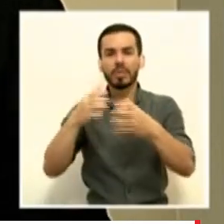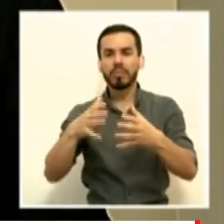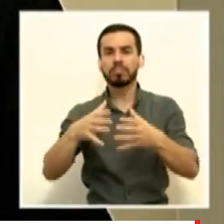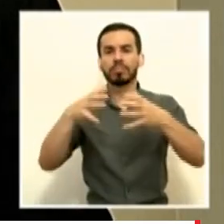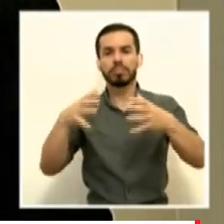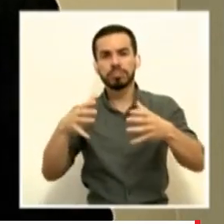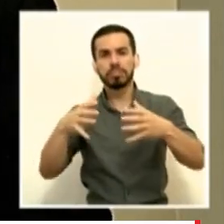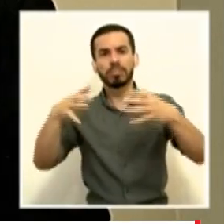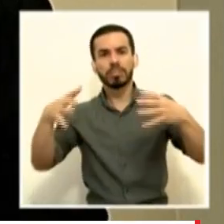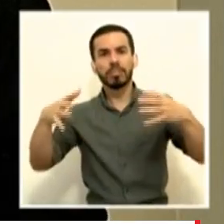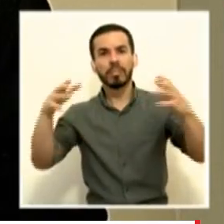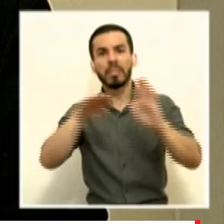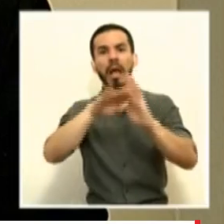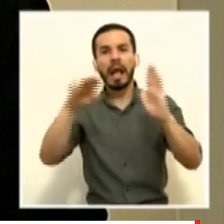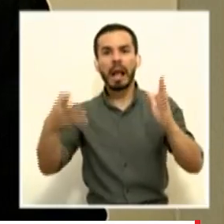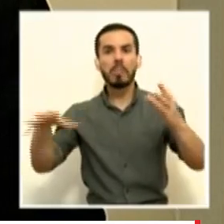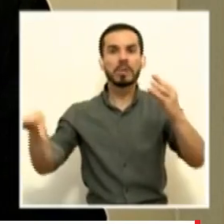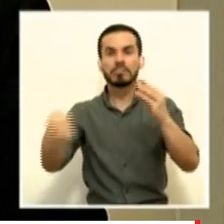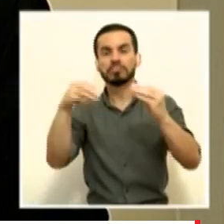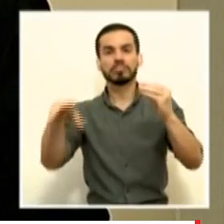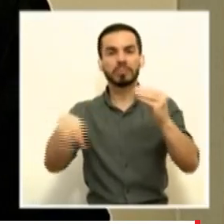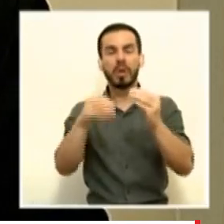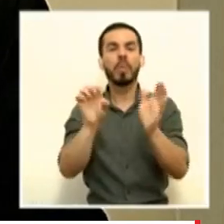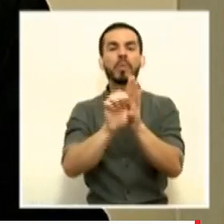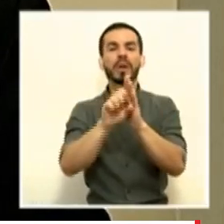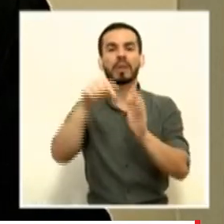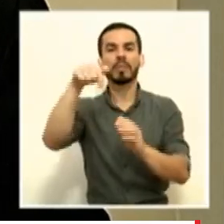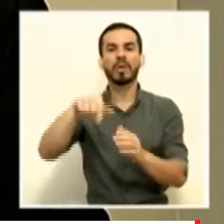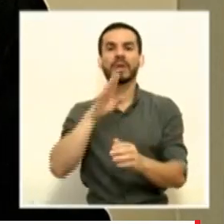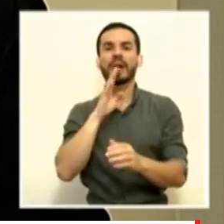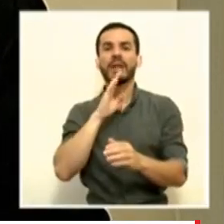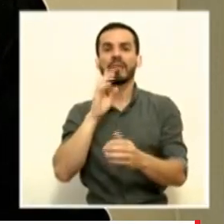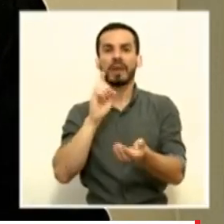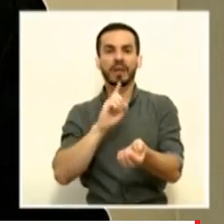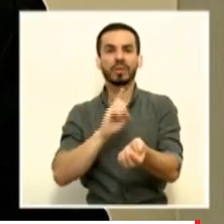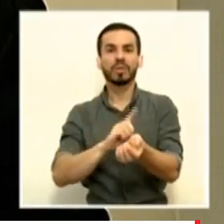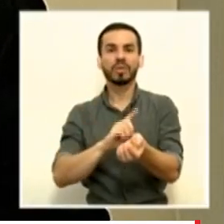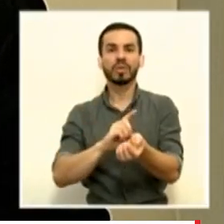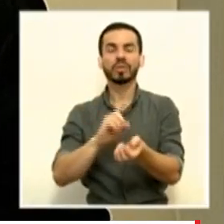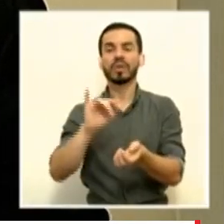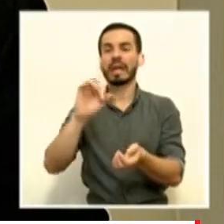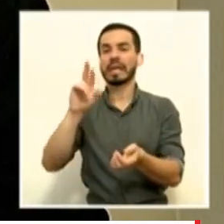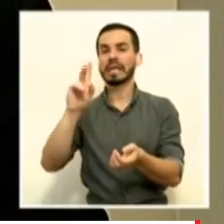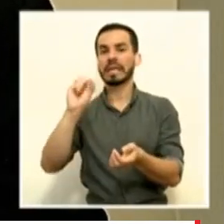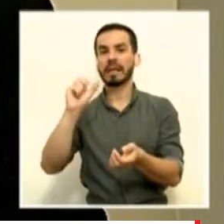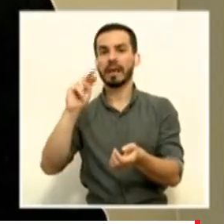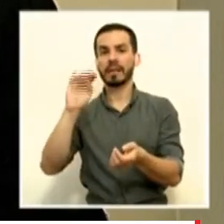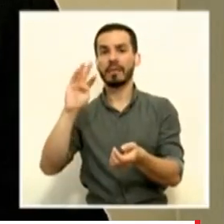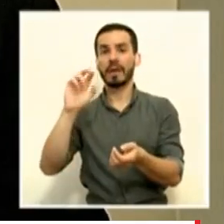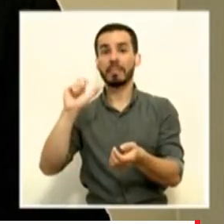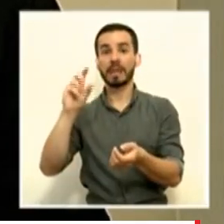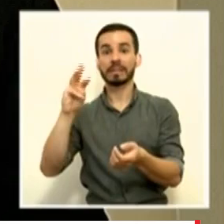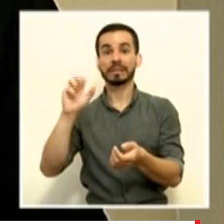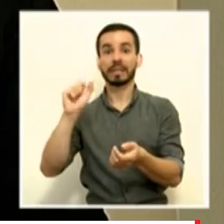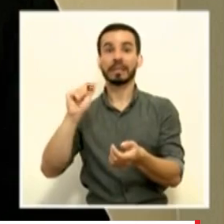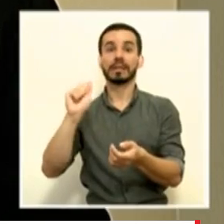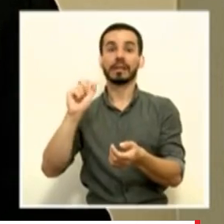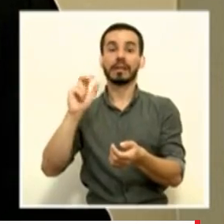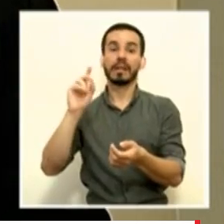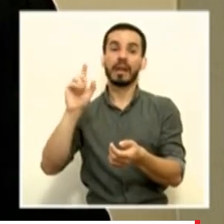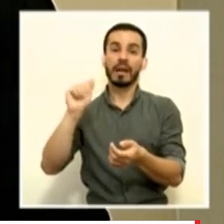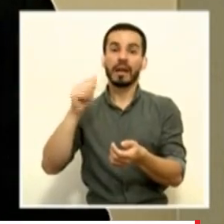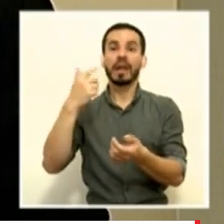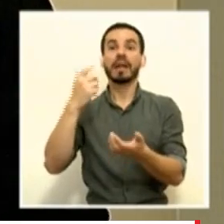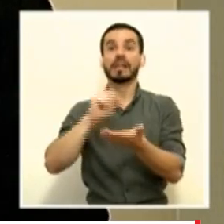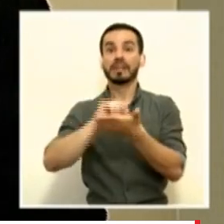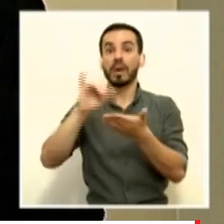y reconvertir camas. Por ejemplo, hoy estaba hablando con la doctora Ileana Balmaceda del Hospital San Juan de Dios, y ya en el San Juan